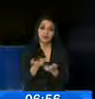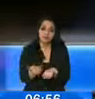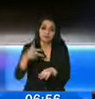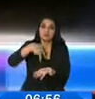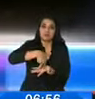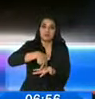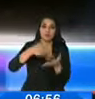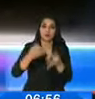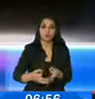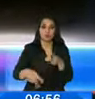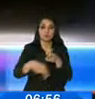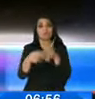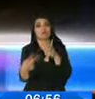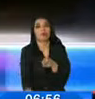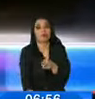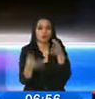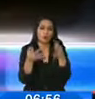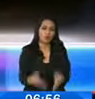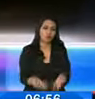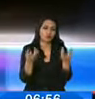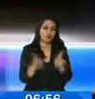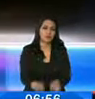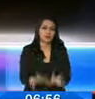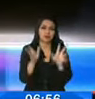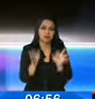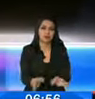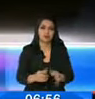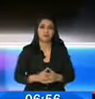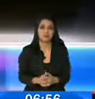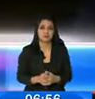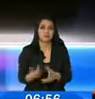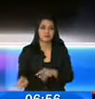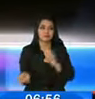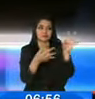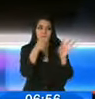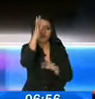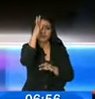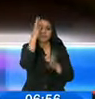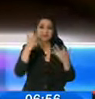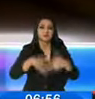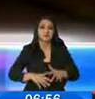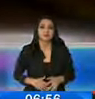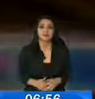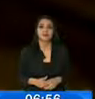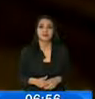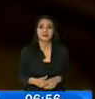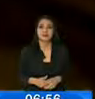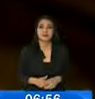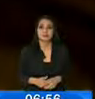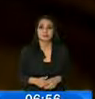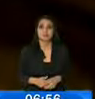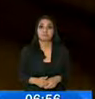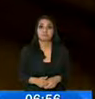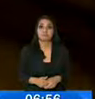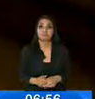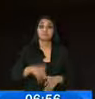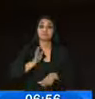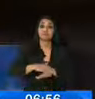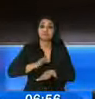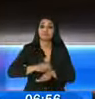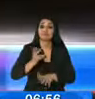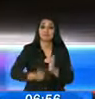un vehículo la topó y la ha pasado también por encima. Ya le trasladaron a una casa de salud. Aparentemente la causa de este percance